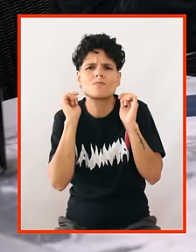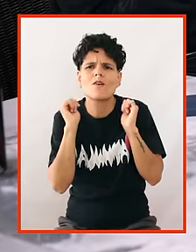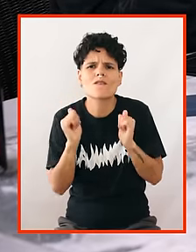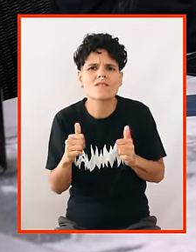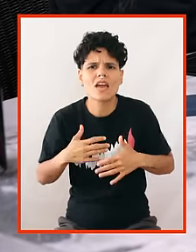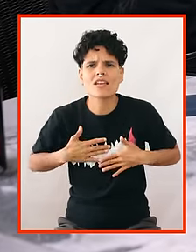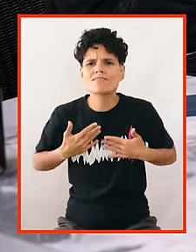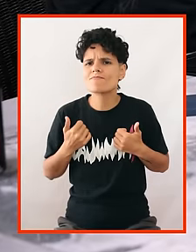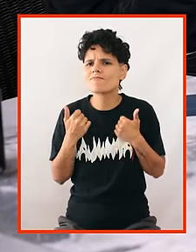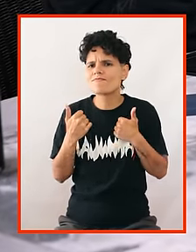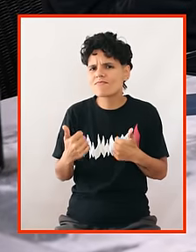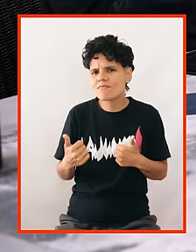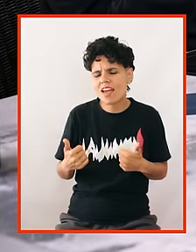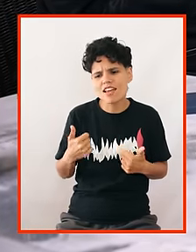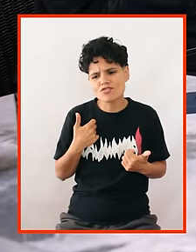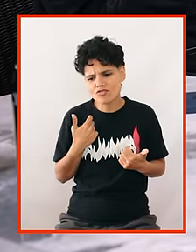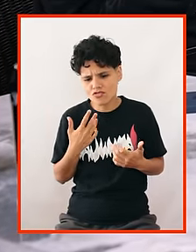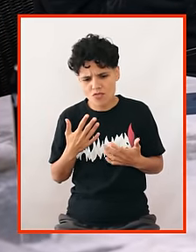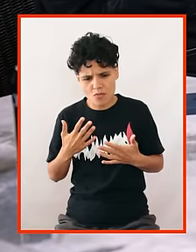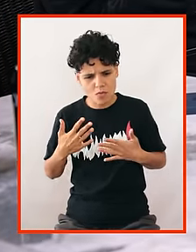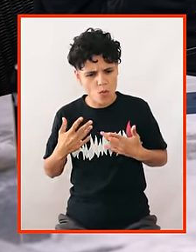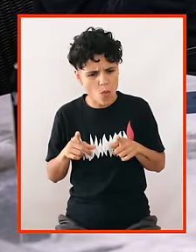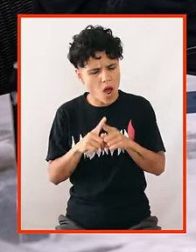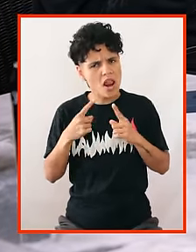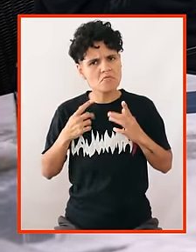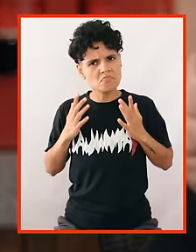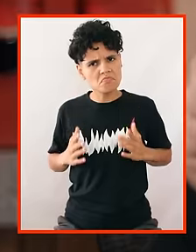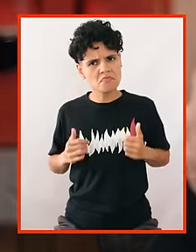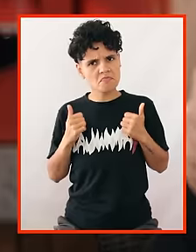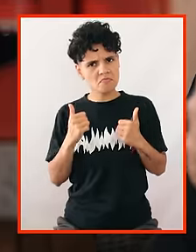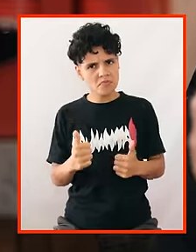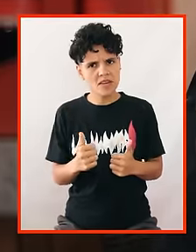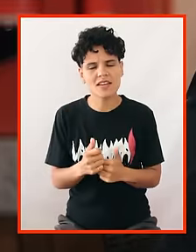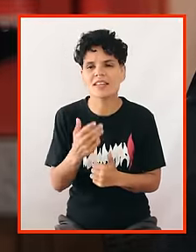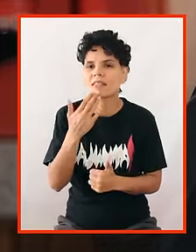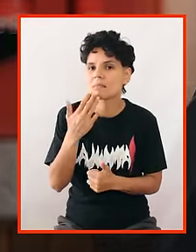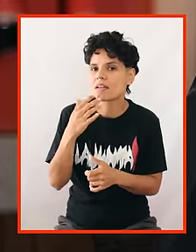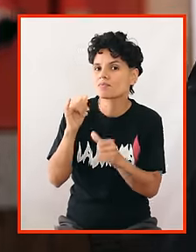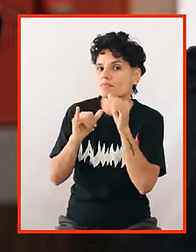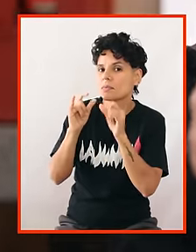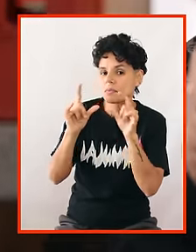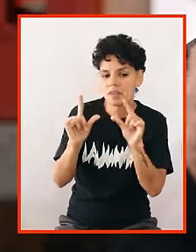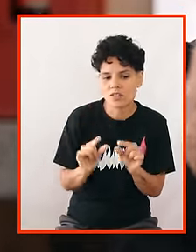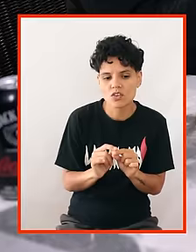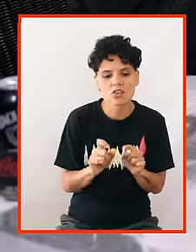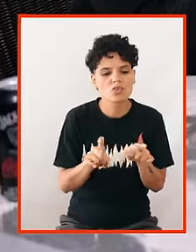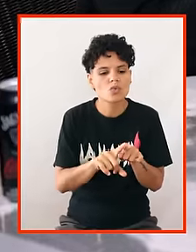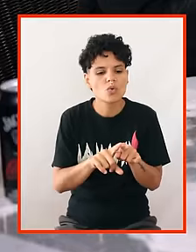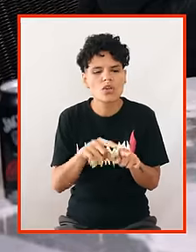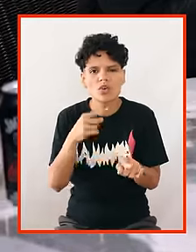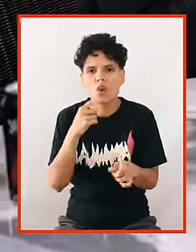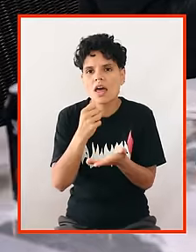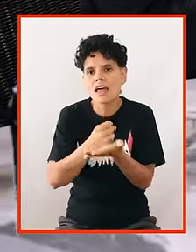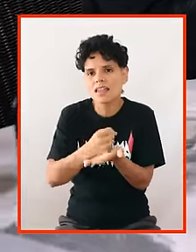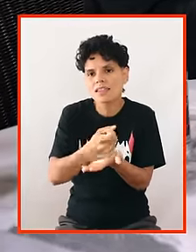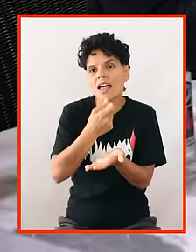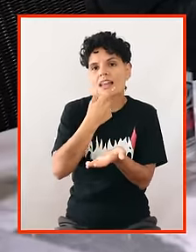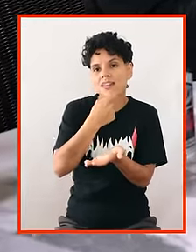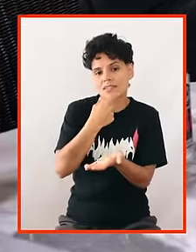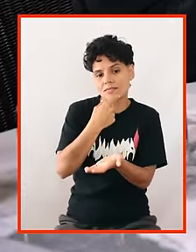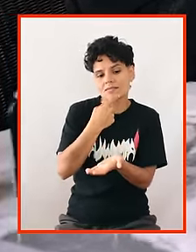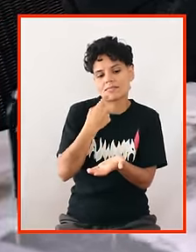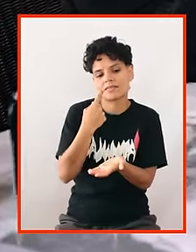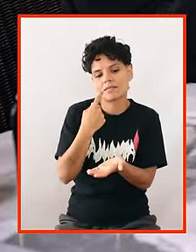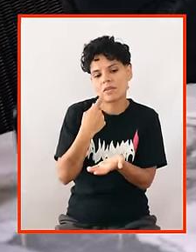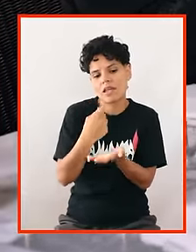Creo que he dejado el copete, de hecho. Estoy retomando con Jack and Coke. Creo, no me acuerdo. Estoy con un tratamiento